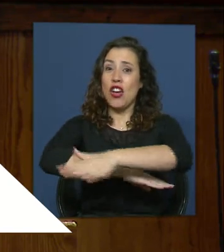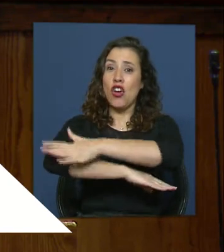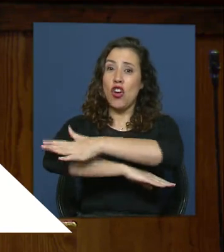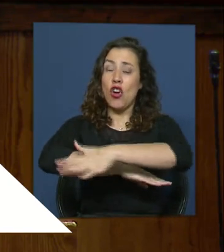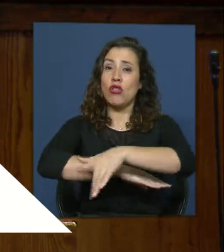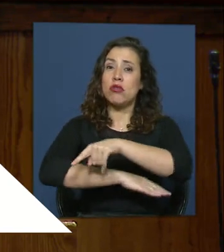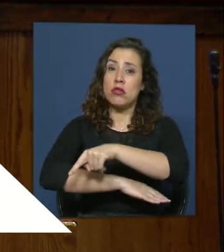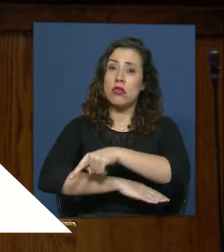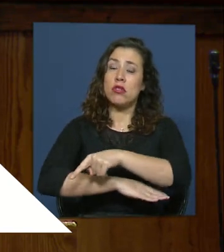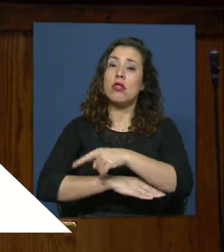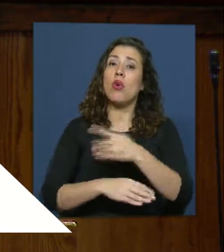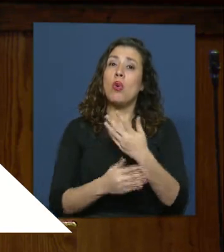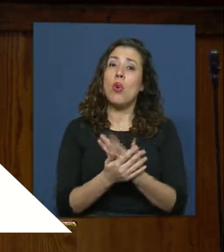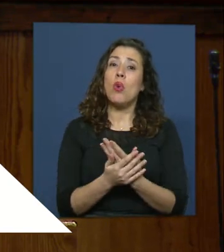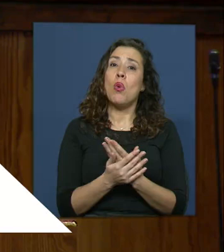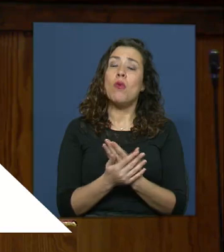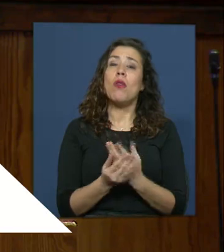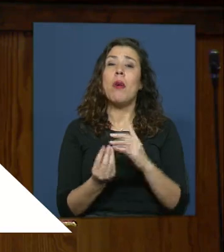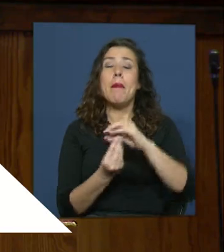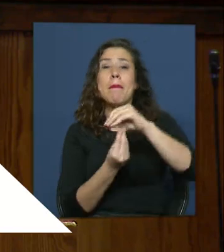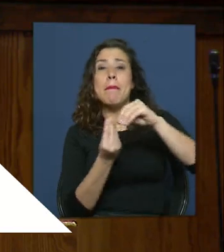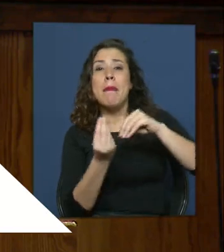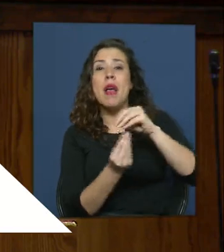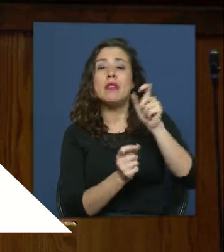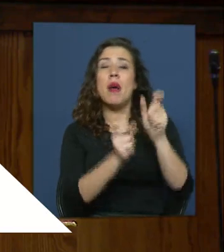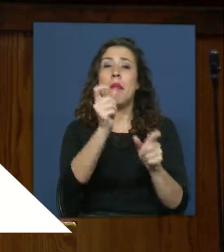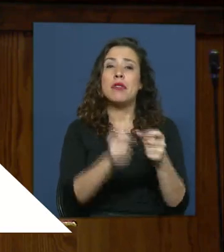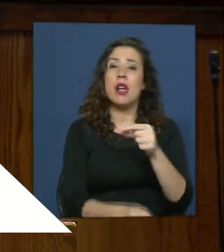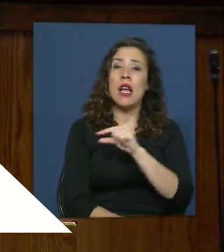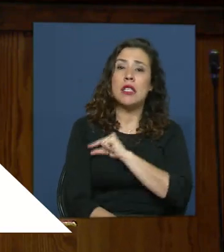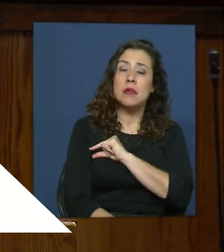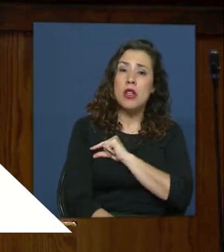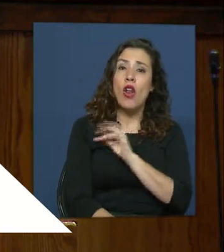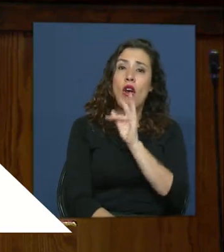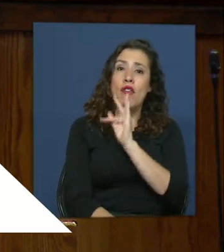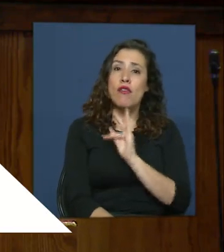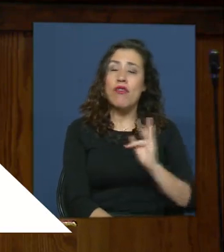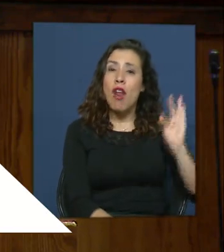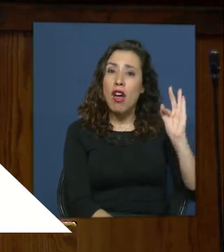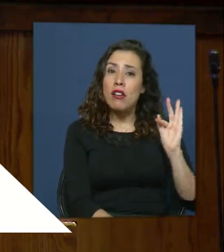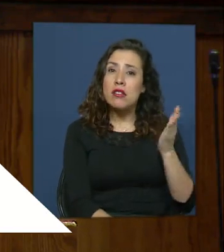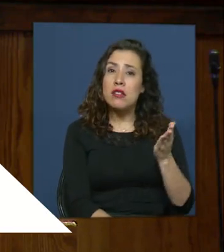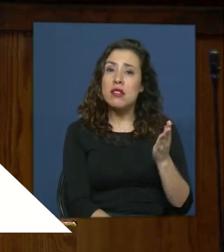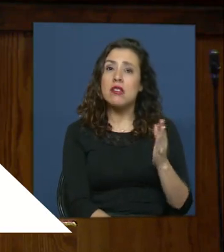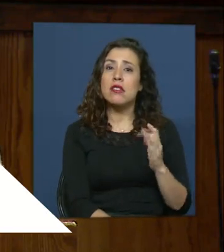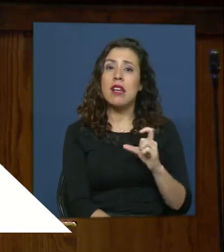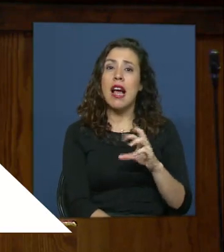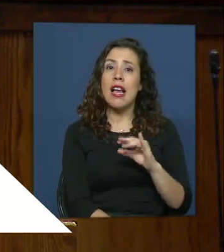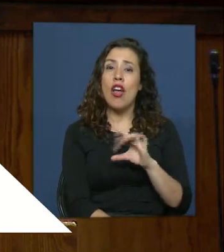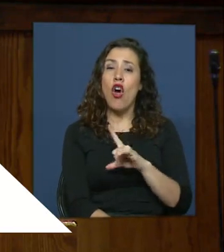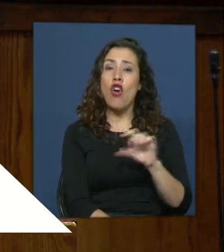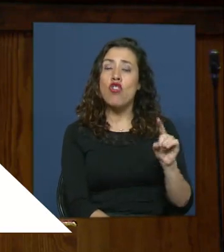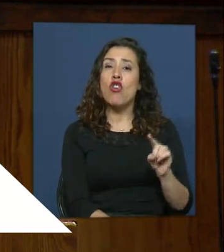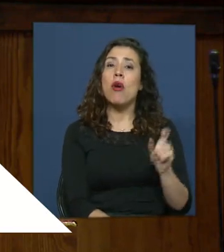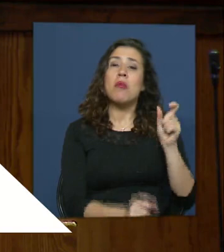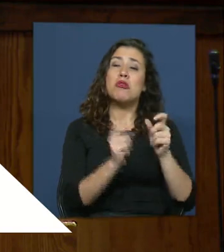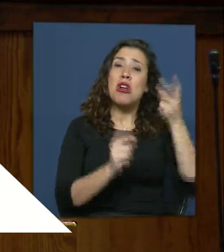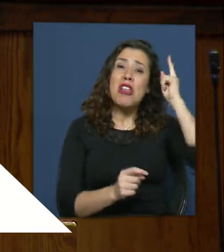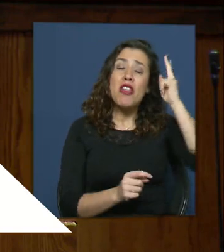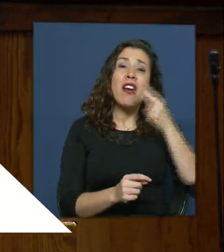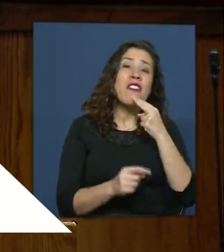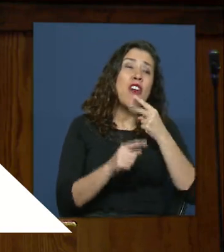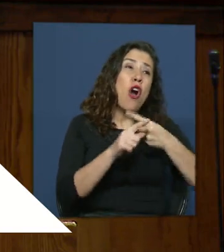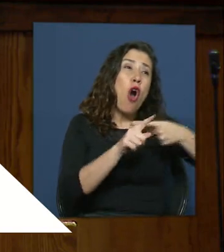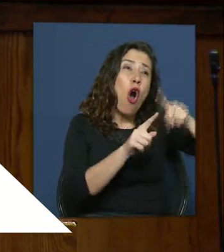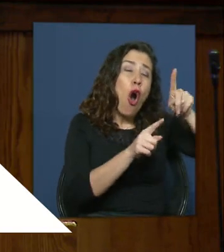sufrieron importantes procesos de mestizaje con españoles, franceses, criollos e indígenas venidos desde el interior y desde